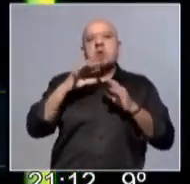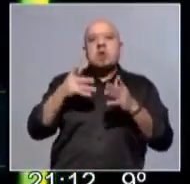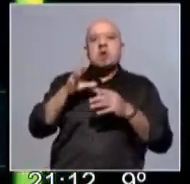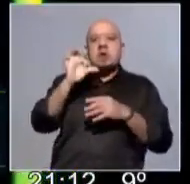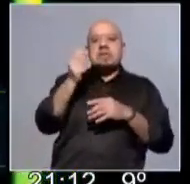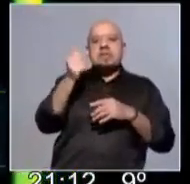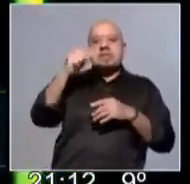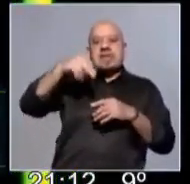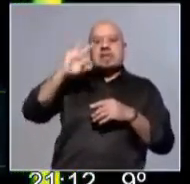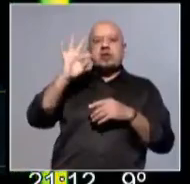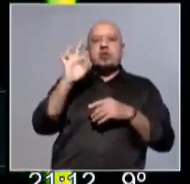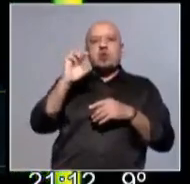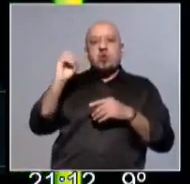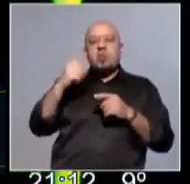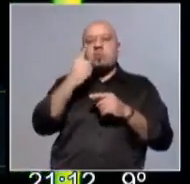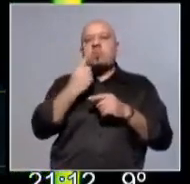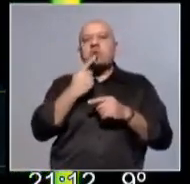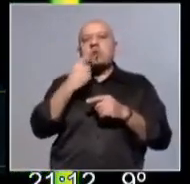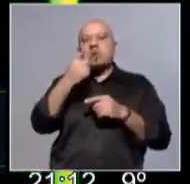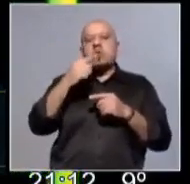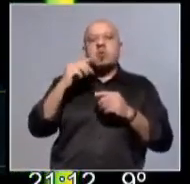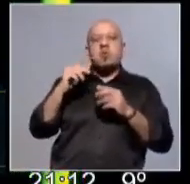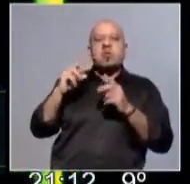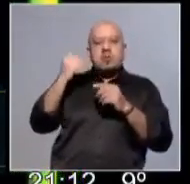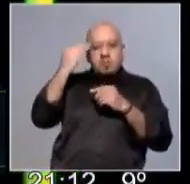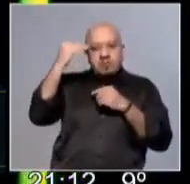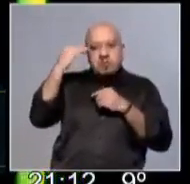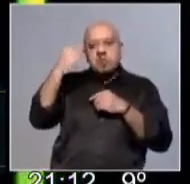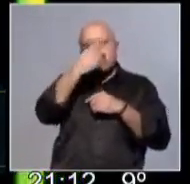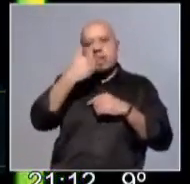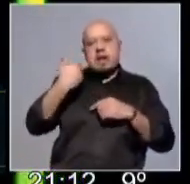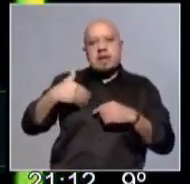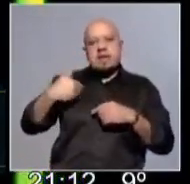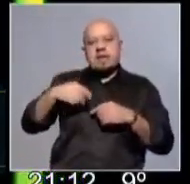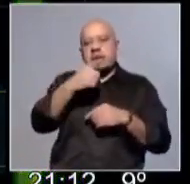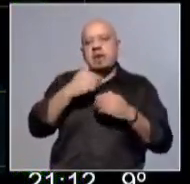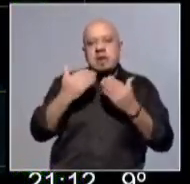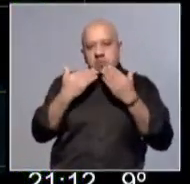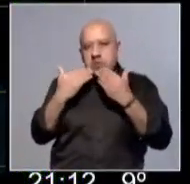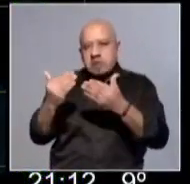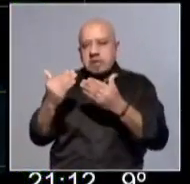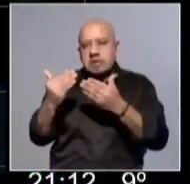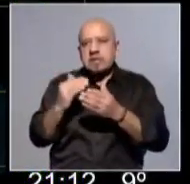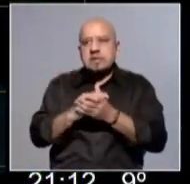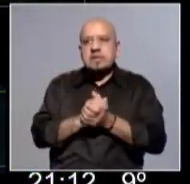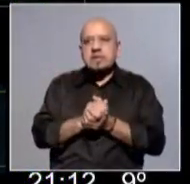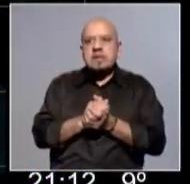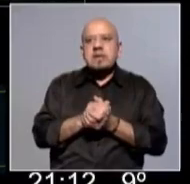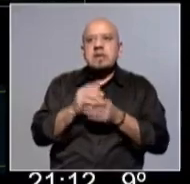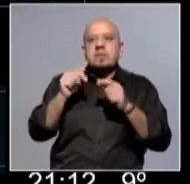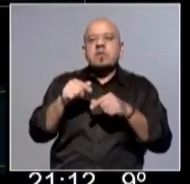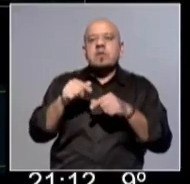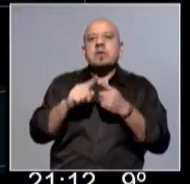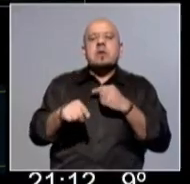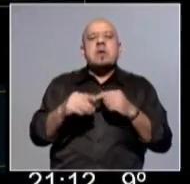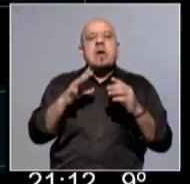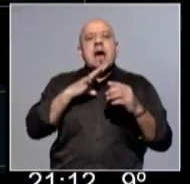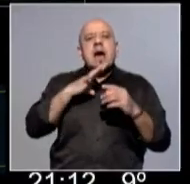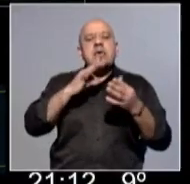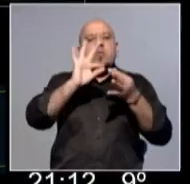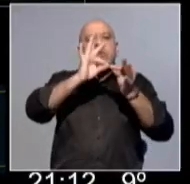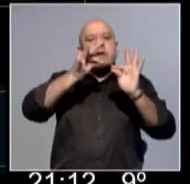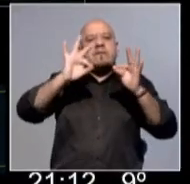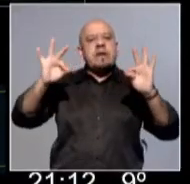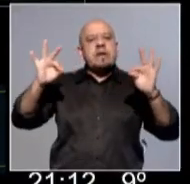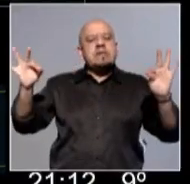y politólogo argentino. Leandro, buenas noches. Muchas gracias por darnos un poco de tu tiempo. Y hay una frase que